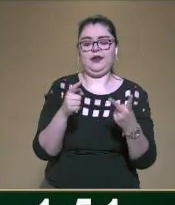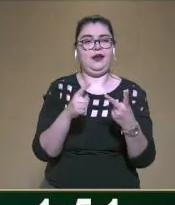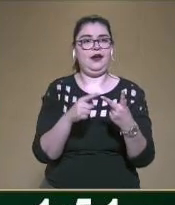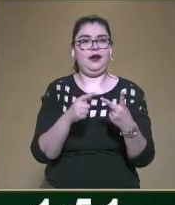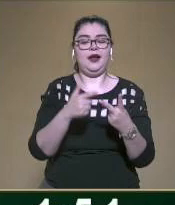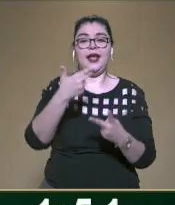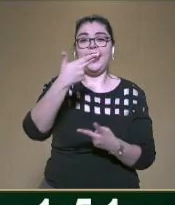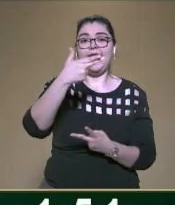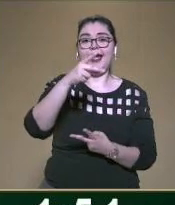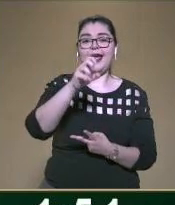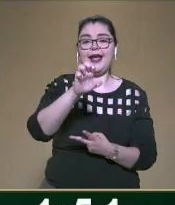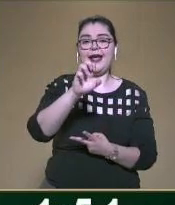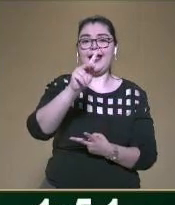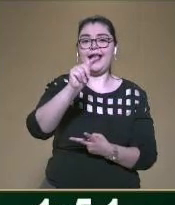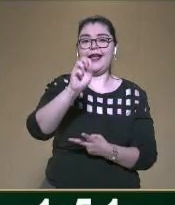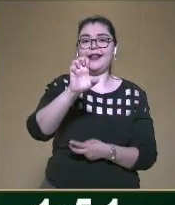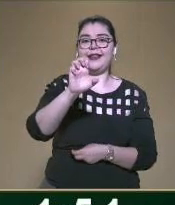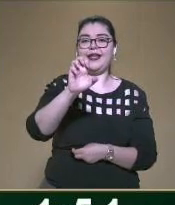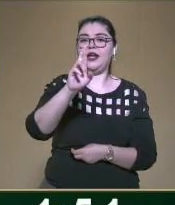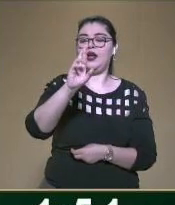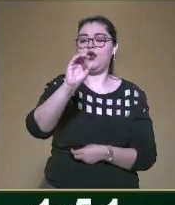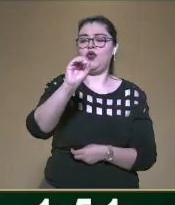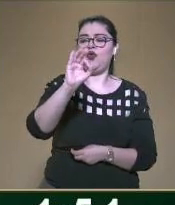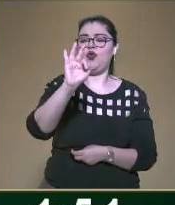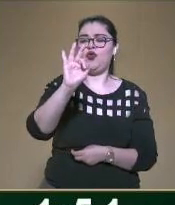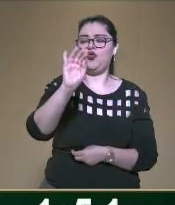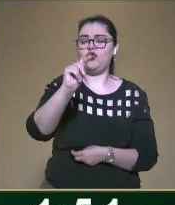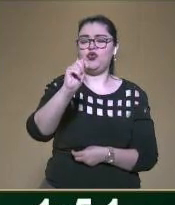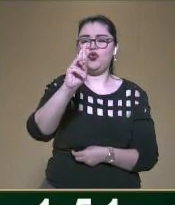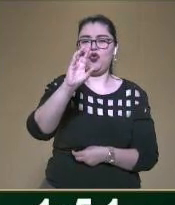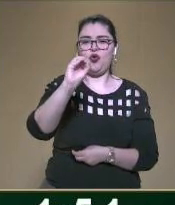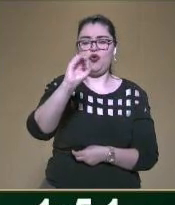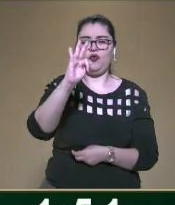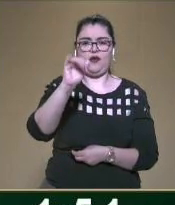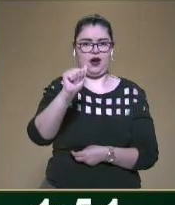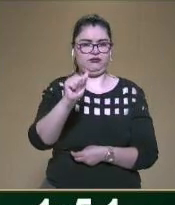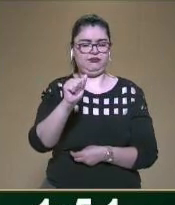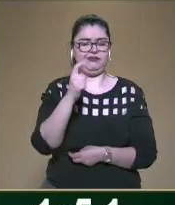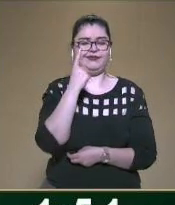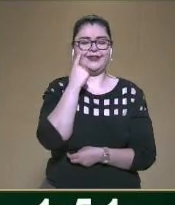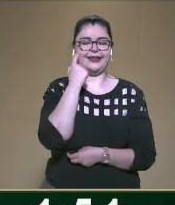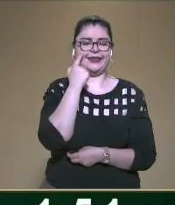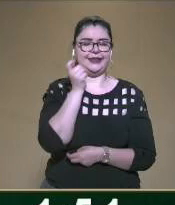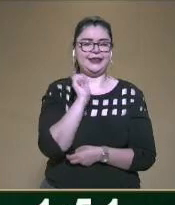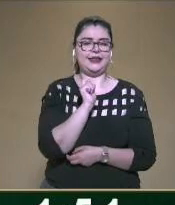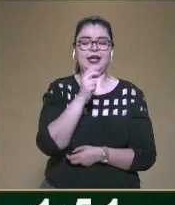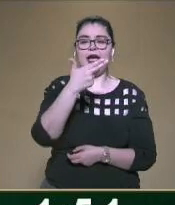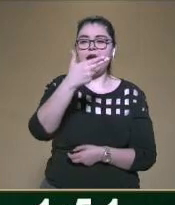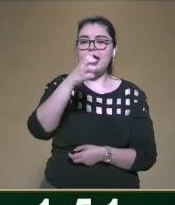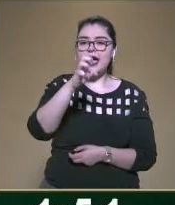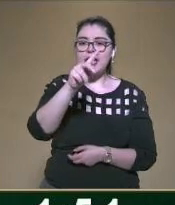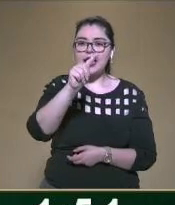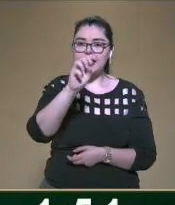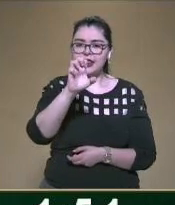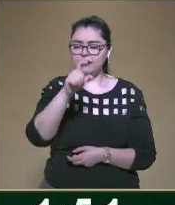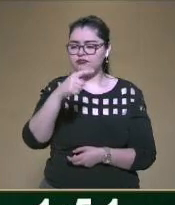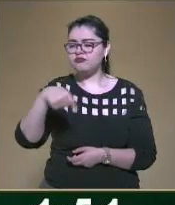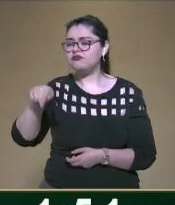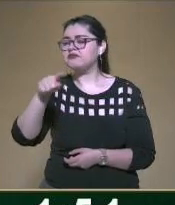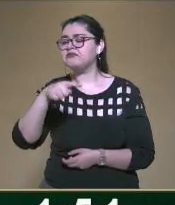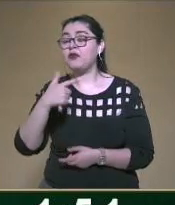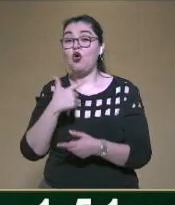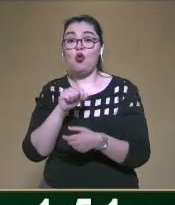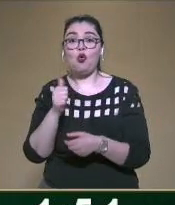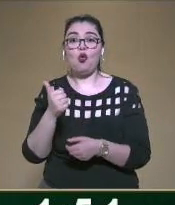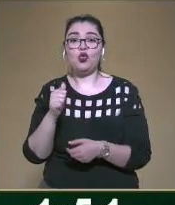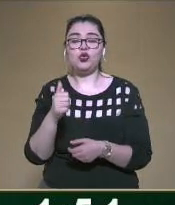la nutrición heterótrofa. Entonces, vamos a analizar esta información. Hay seres vivos u organismos que se alimentan a